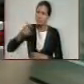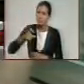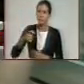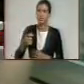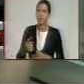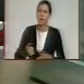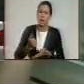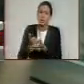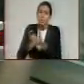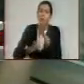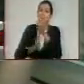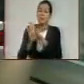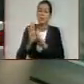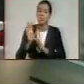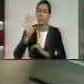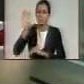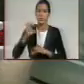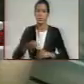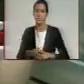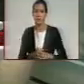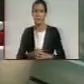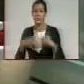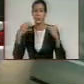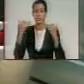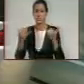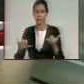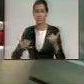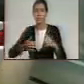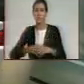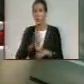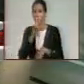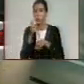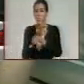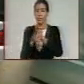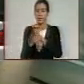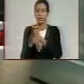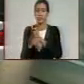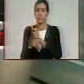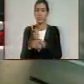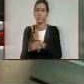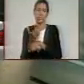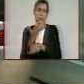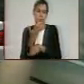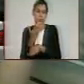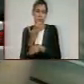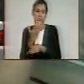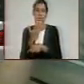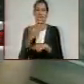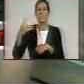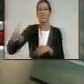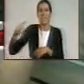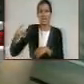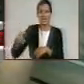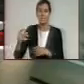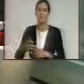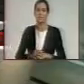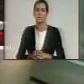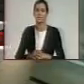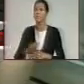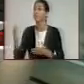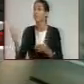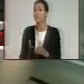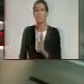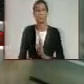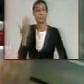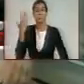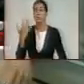desarrollo económico del país. Ahora, un gobierno burgués, te decía, desmontaría las tasas de interés. De forma tal que